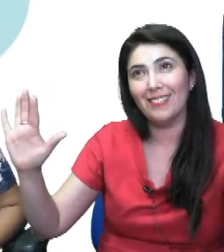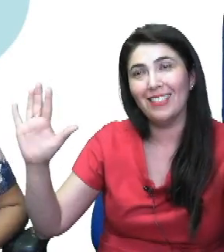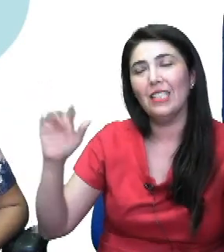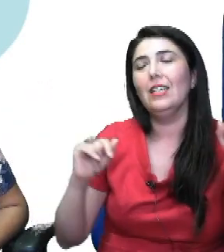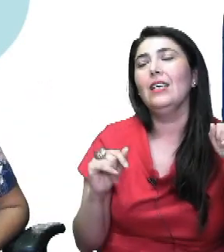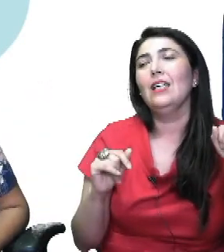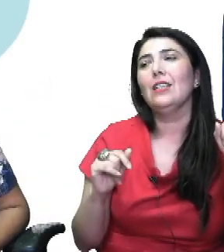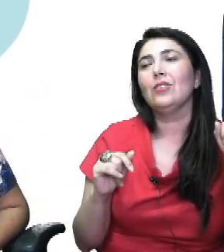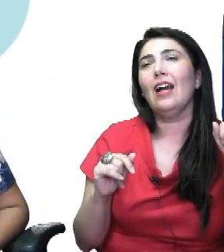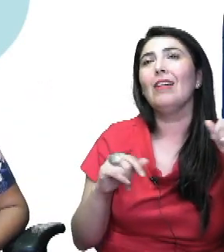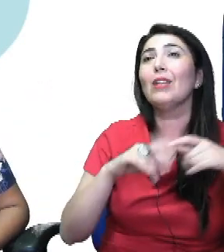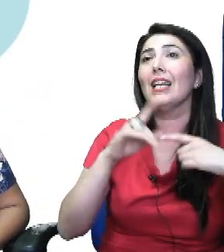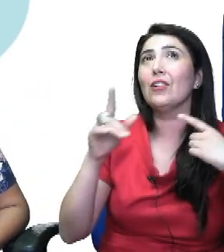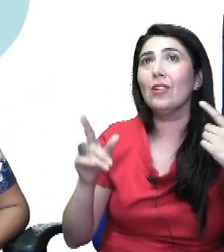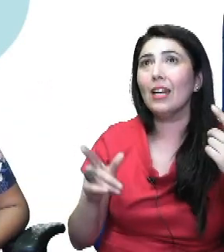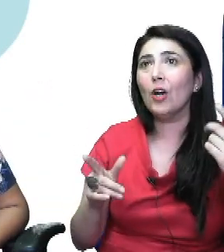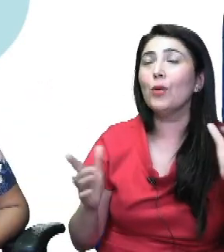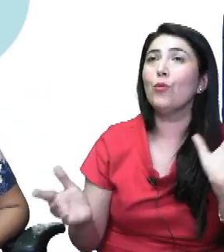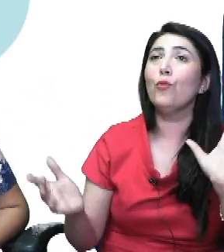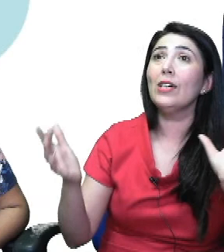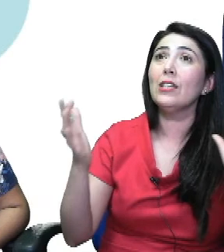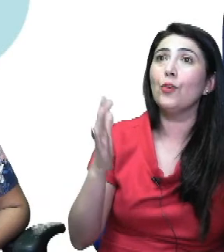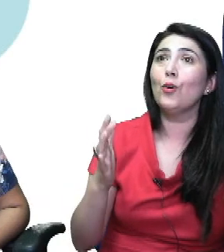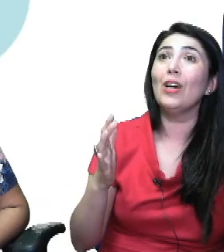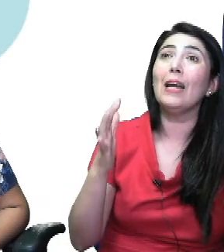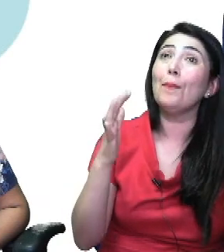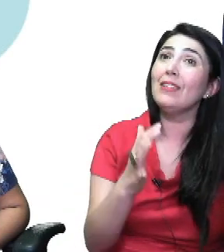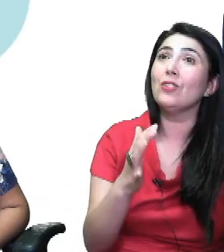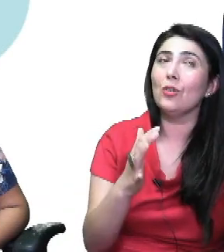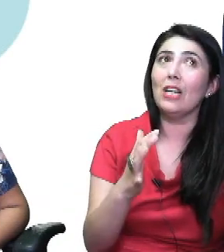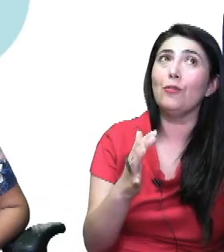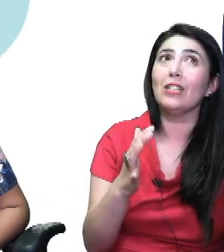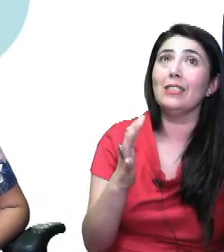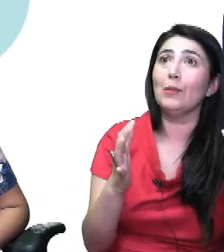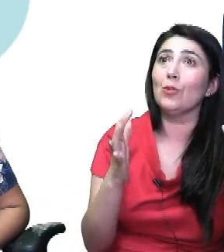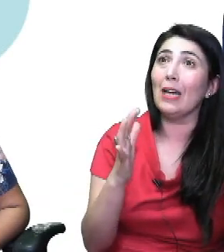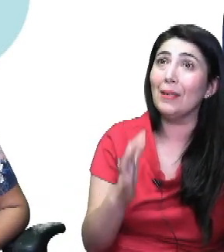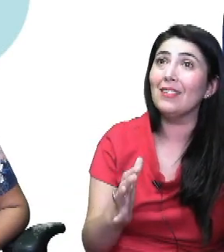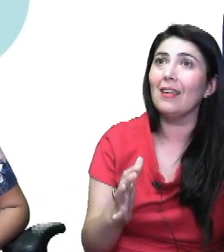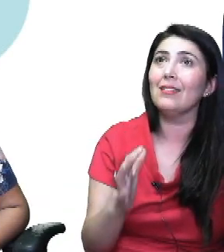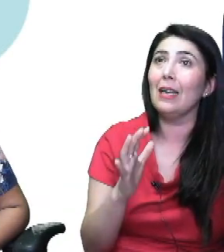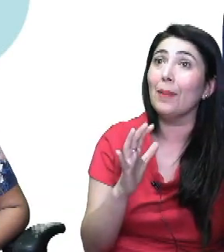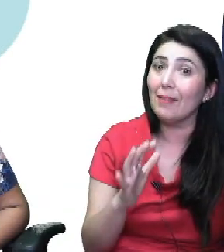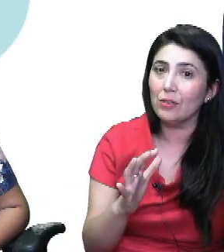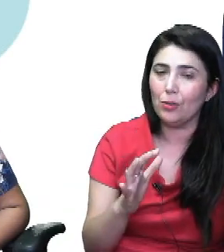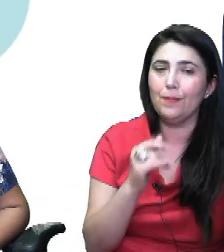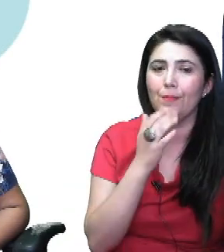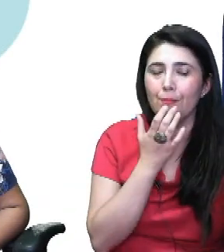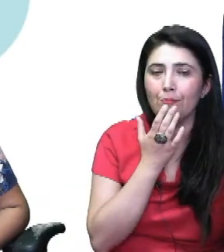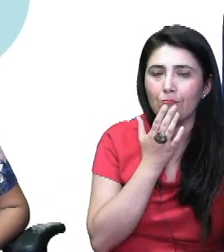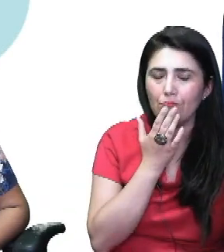de. Entonces hablamos de la gestión del riesgo porque tiene un fuerte foco en la prevención, en el fortalecimiento de capacidades en la